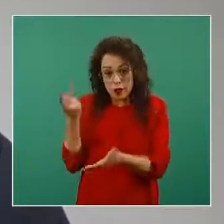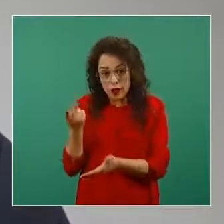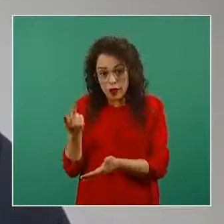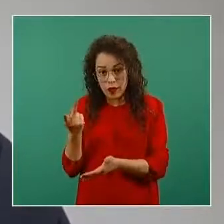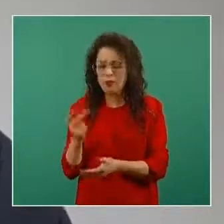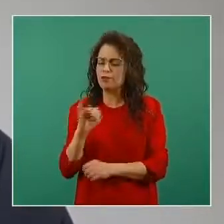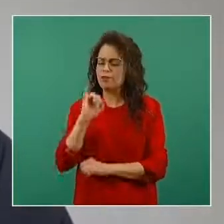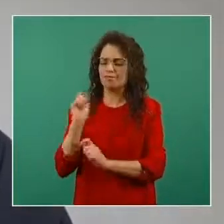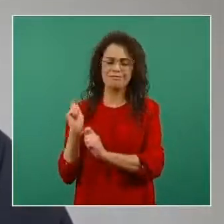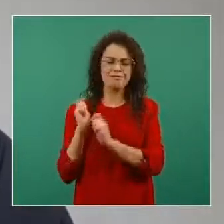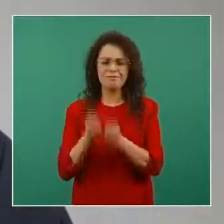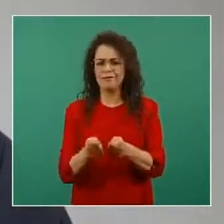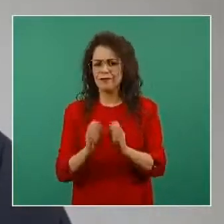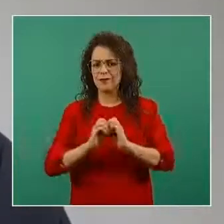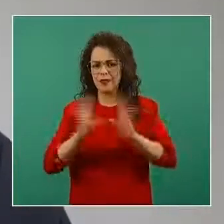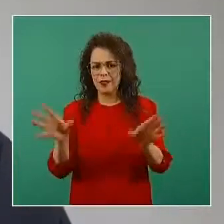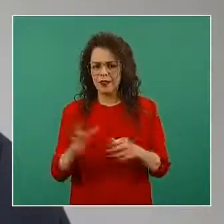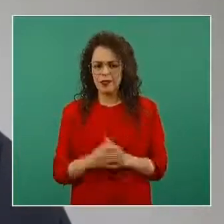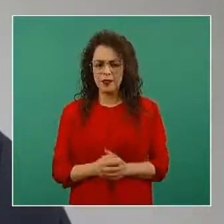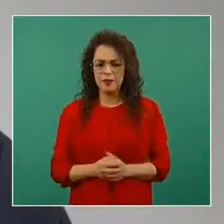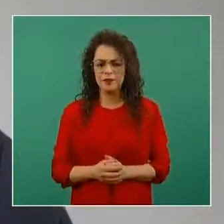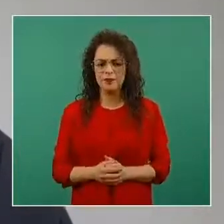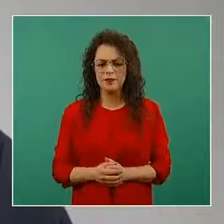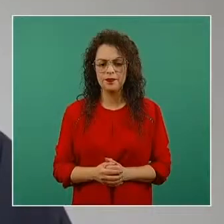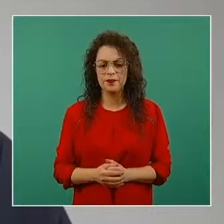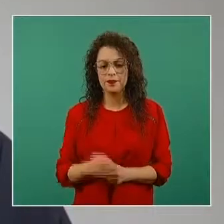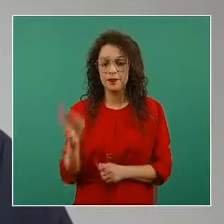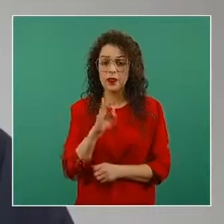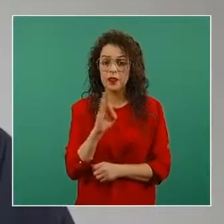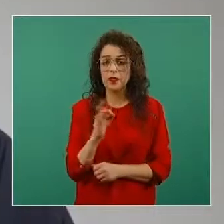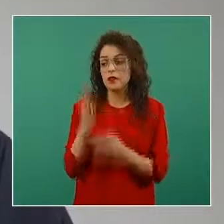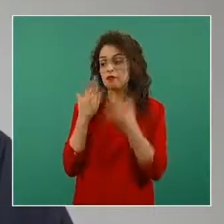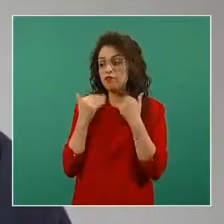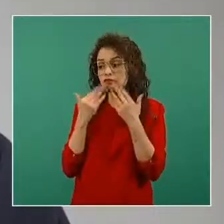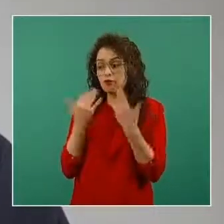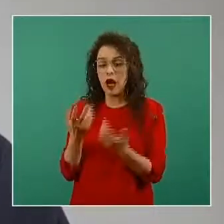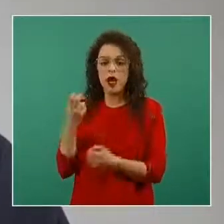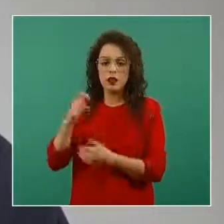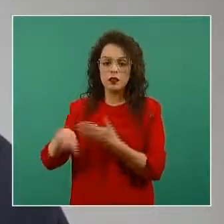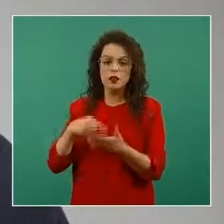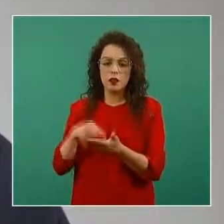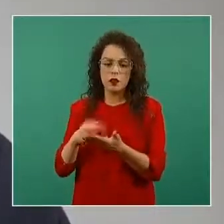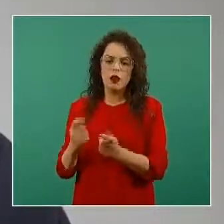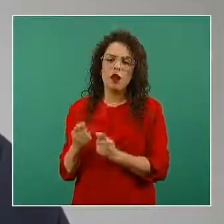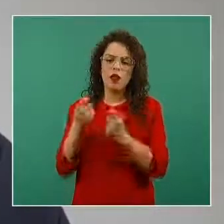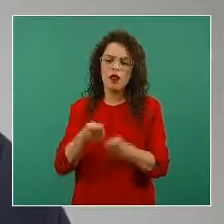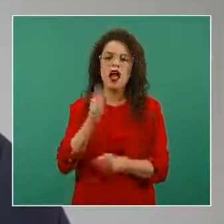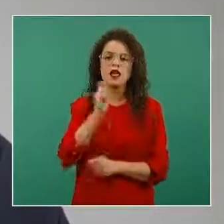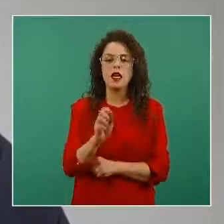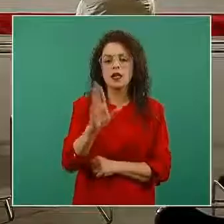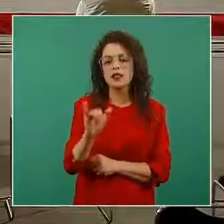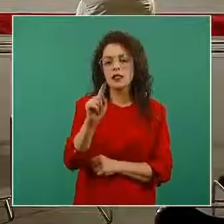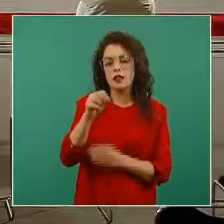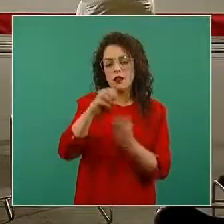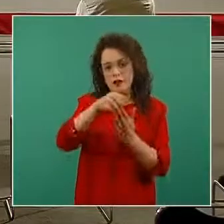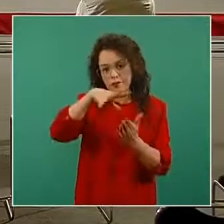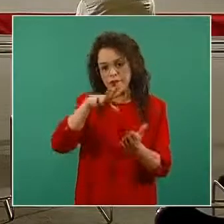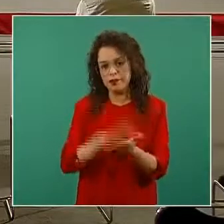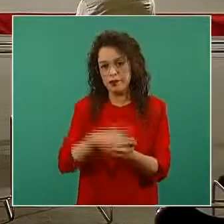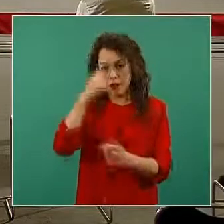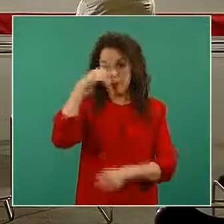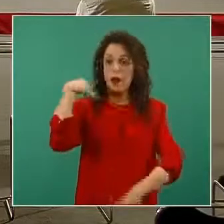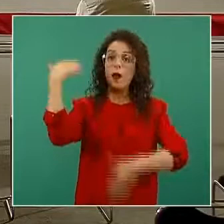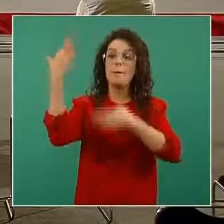aplicada, y si no, en ese momento, en el punto de vacunación, podrá ser agendado, y entonces podrá nuevamente saber